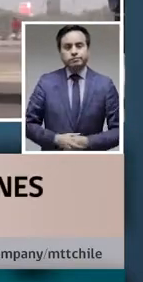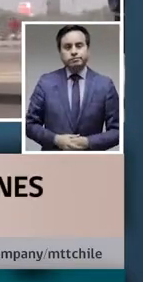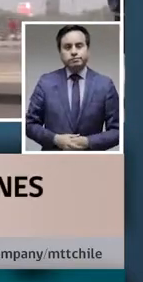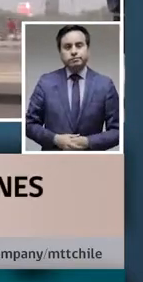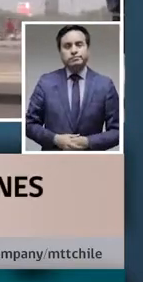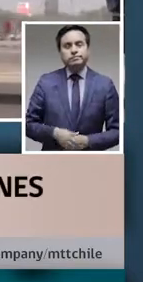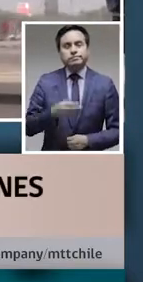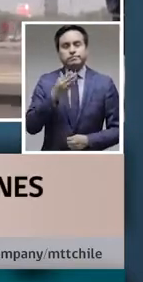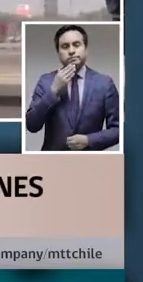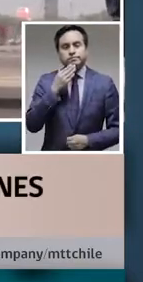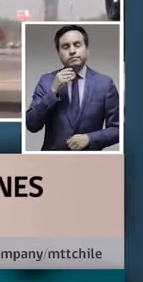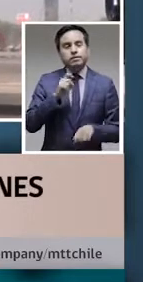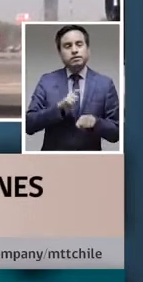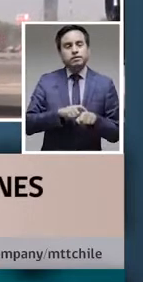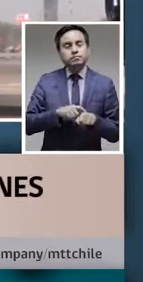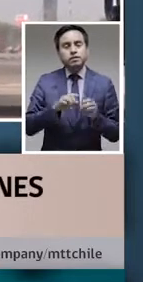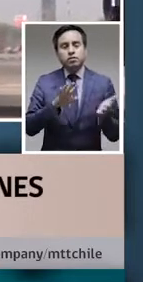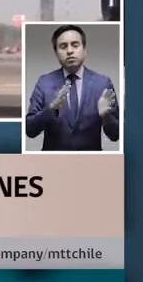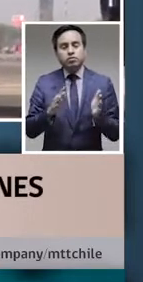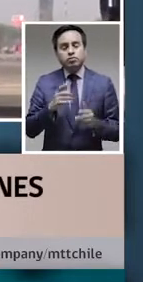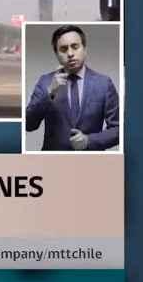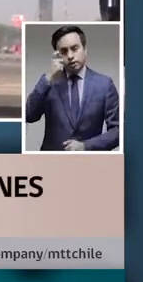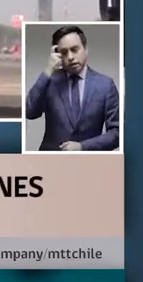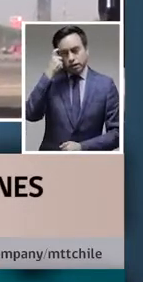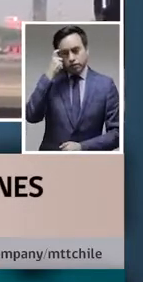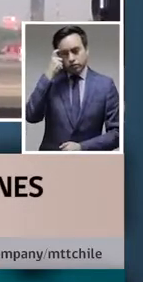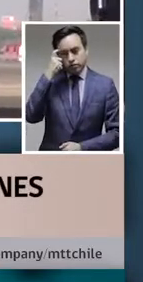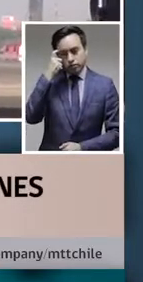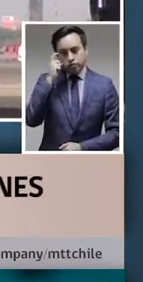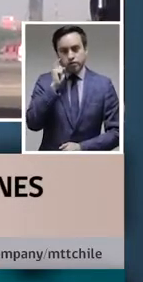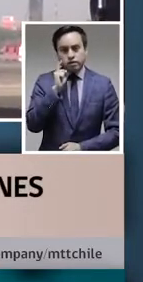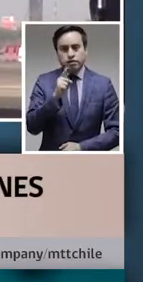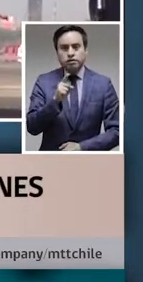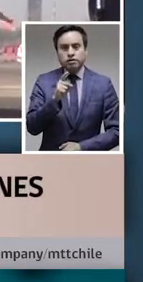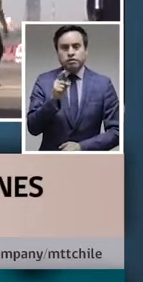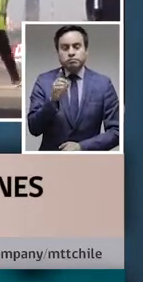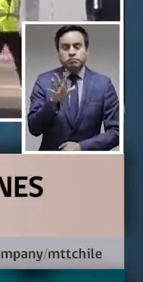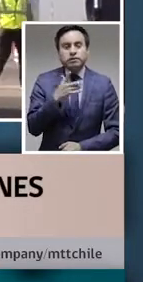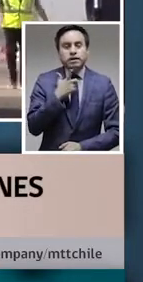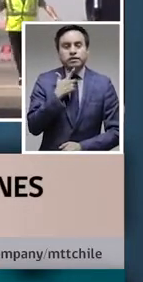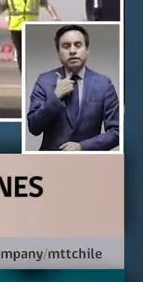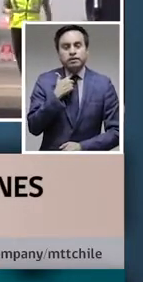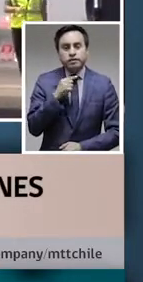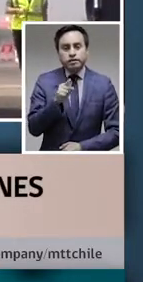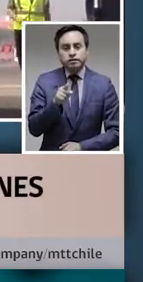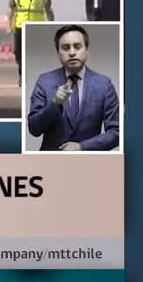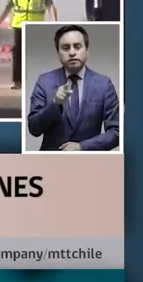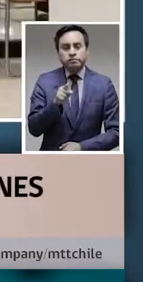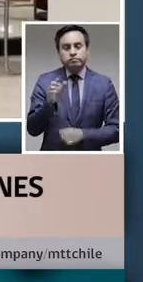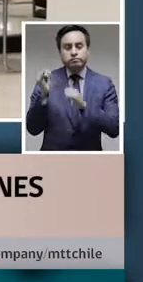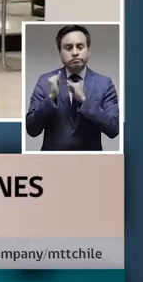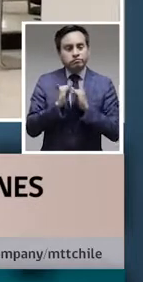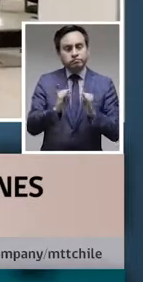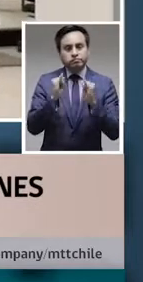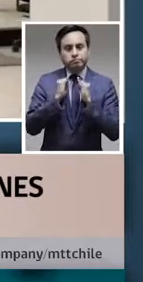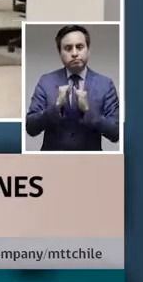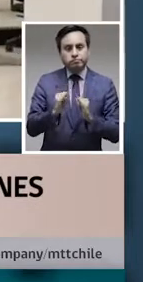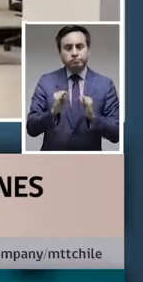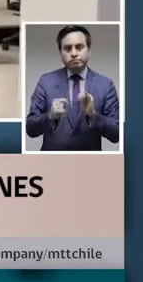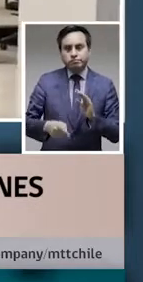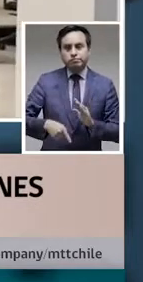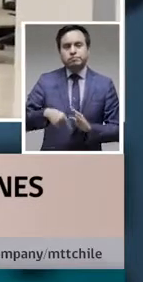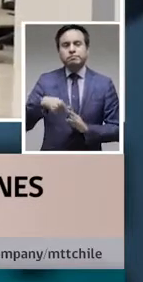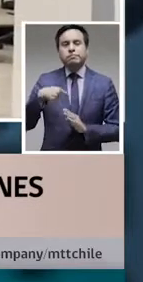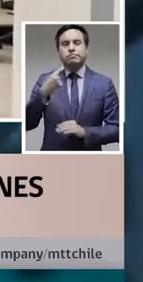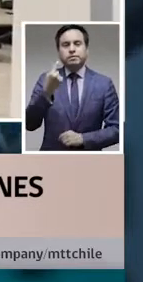Dentro del periodo, creo que una de las cosas más interesantes de reportar es que por